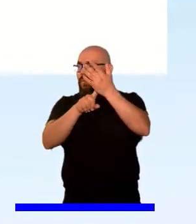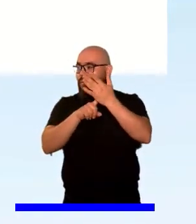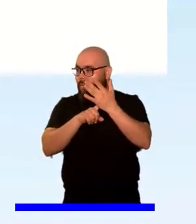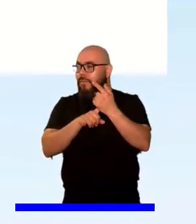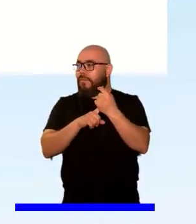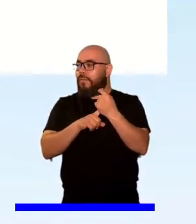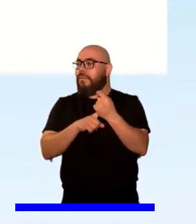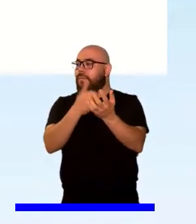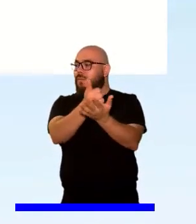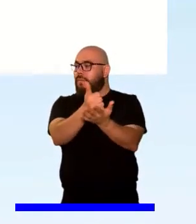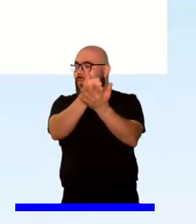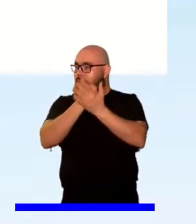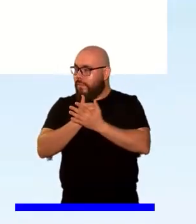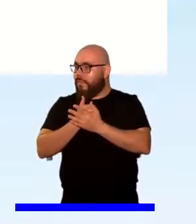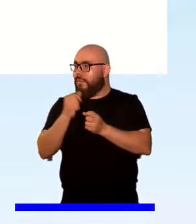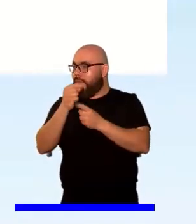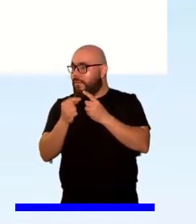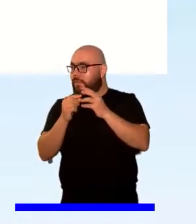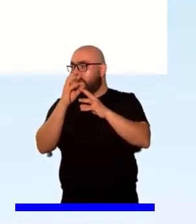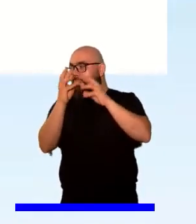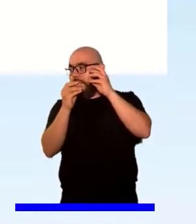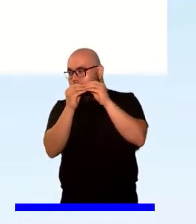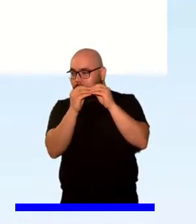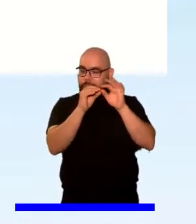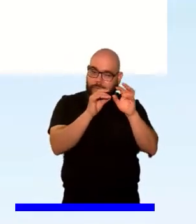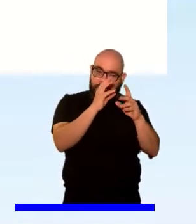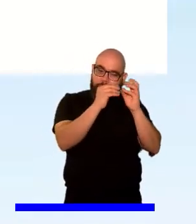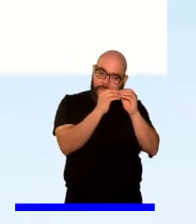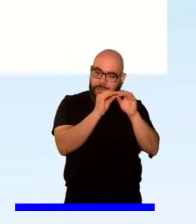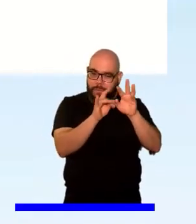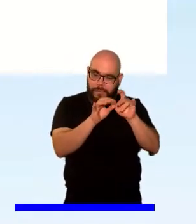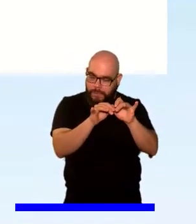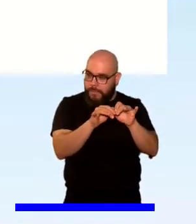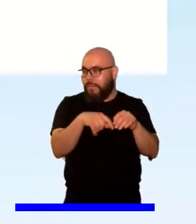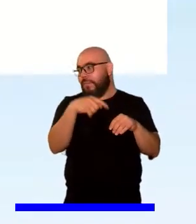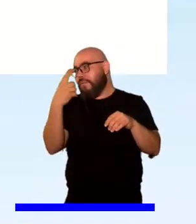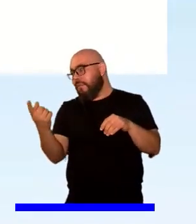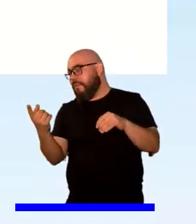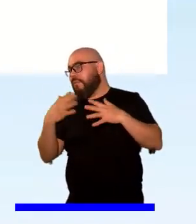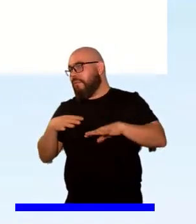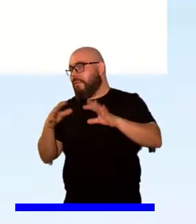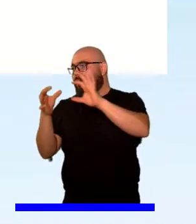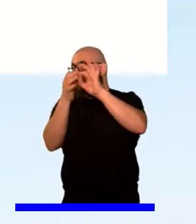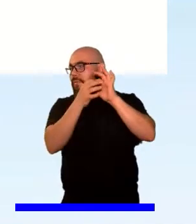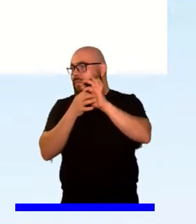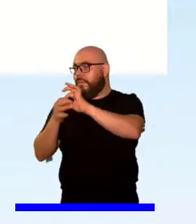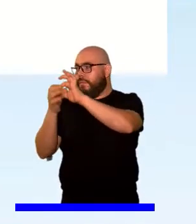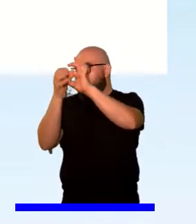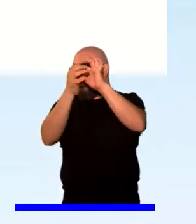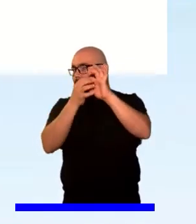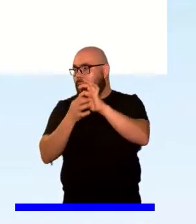algo que me permita tener un poco de código, pero que también me permita tener la facilidad de orquestar fácilmente